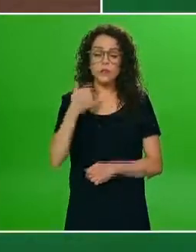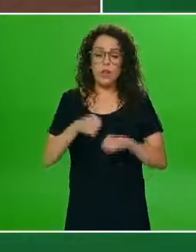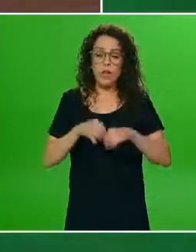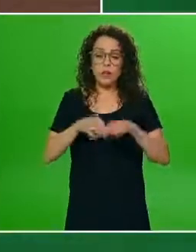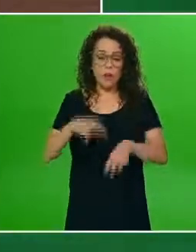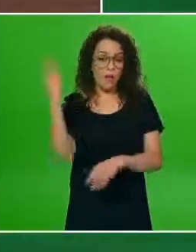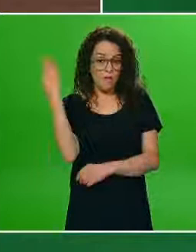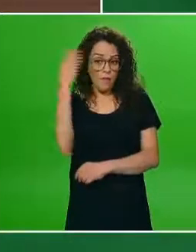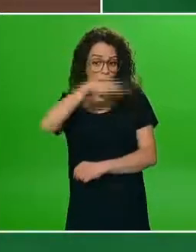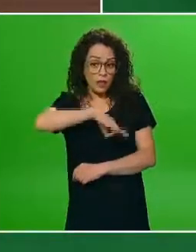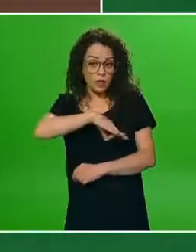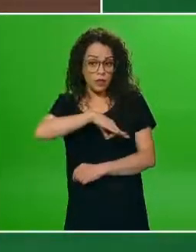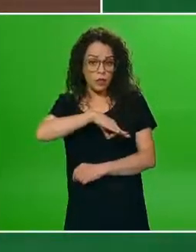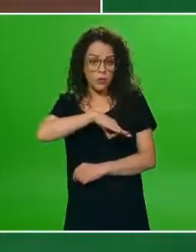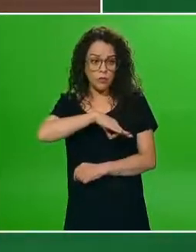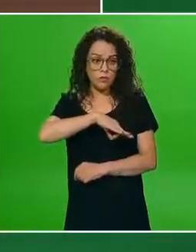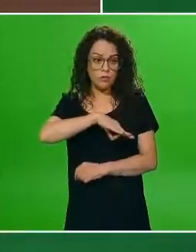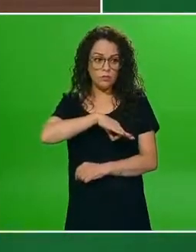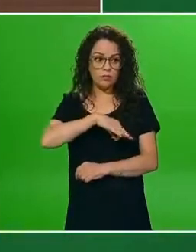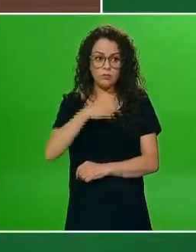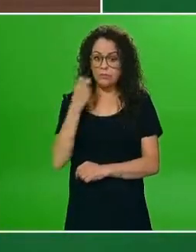ese grupo, bueno, serán